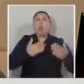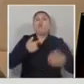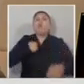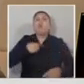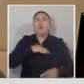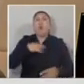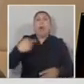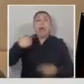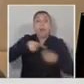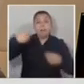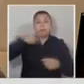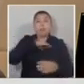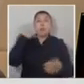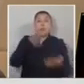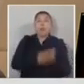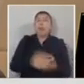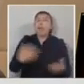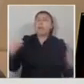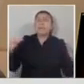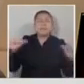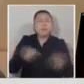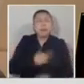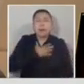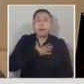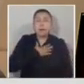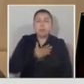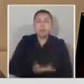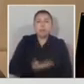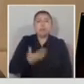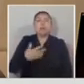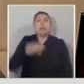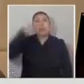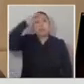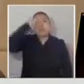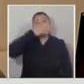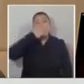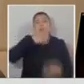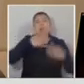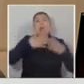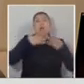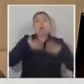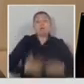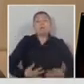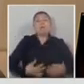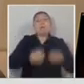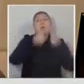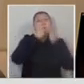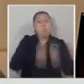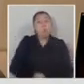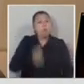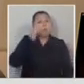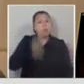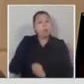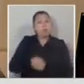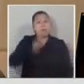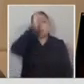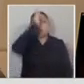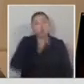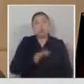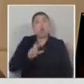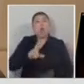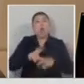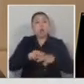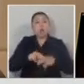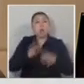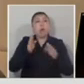es terrible aquello. Entonces, si Gendarmería de Chile hoy día puede y debe, los funcionarios antiguos, haber escuchado también a